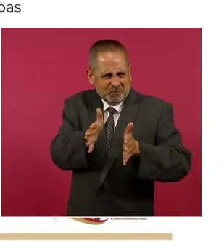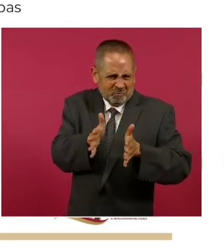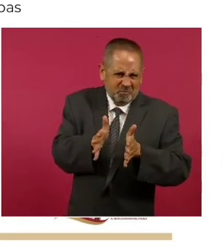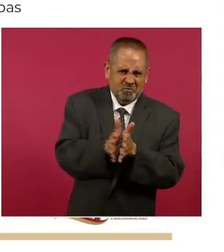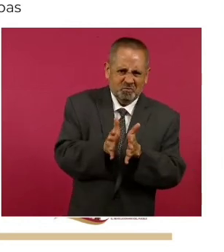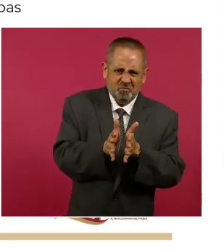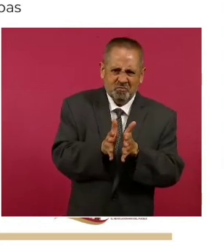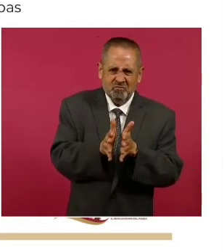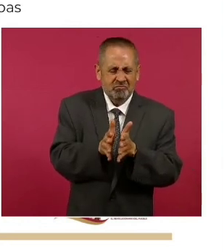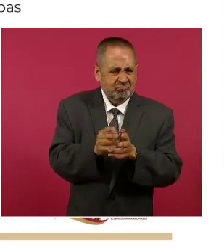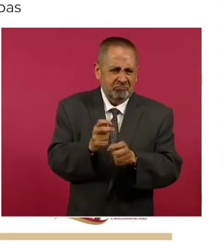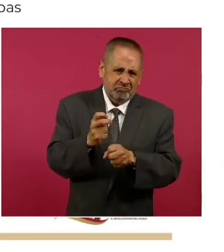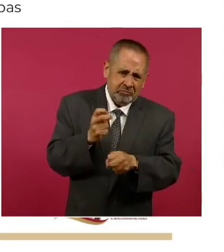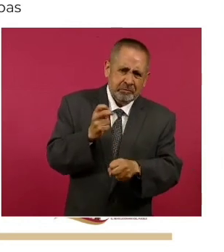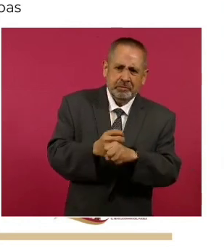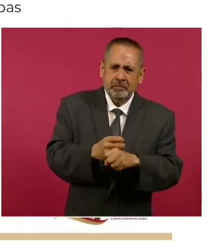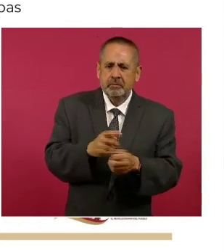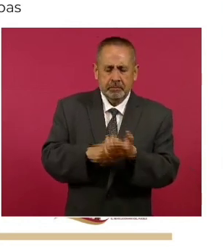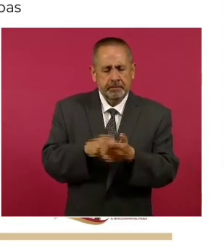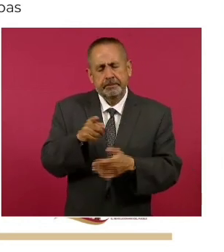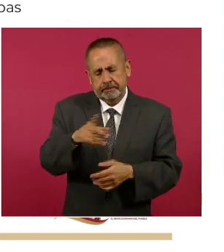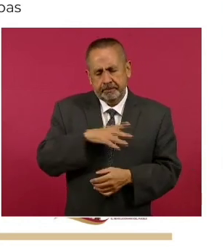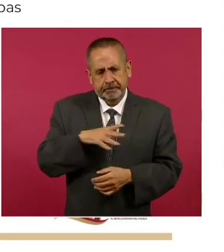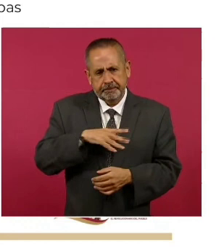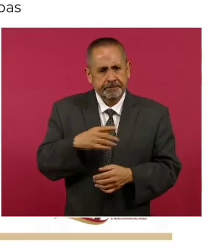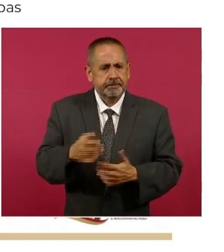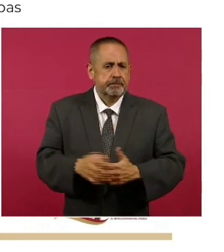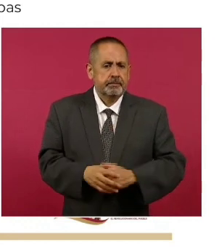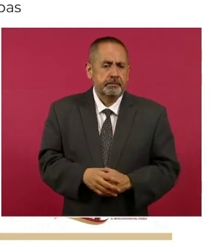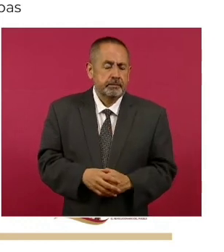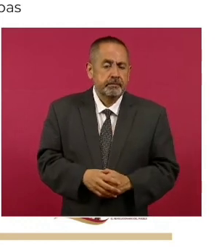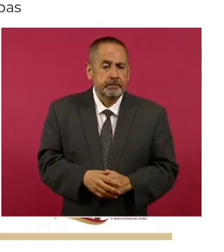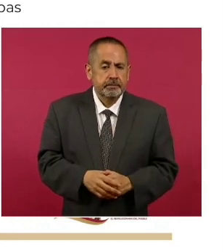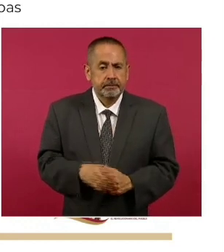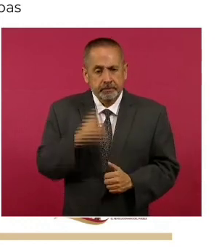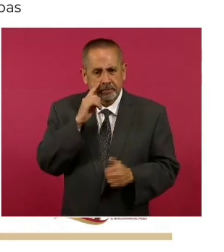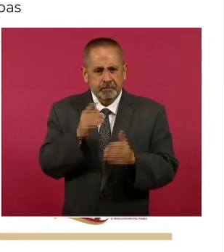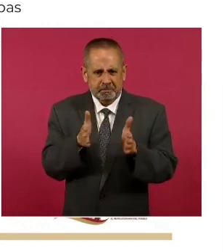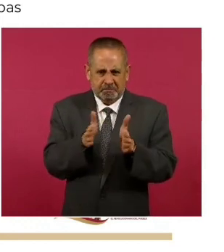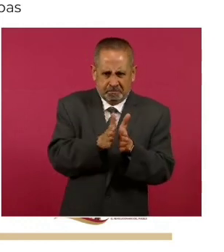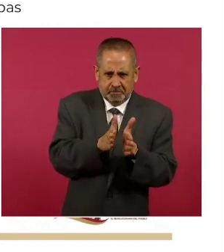de material en la presa. Se coloca en capas.